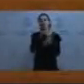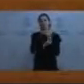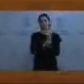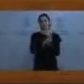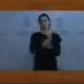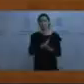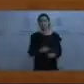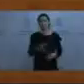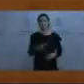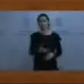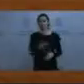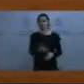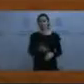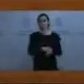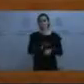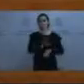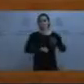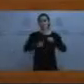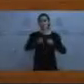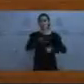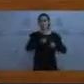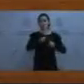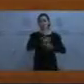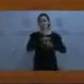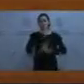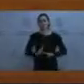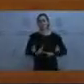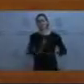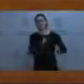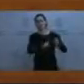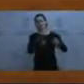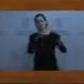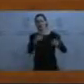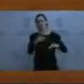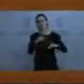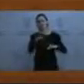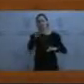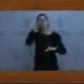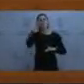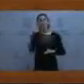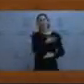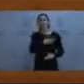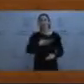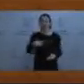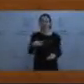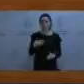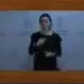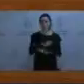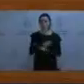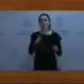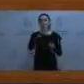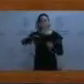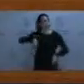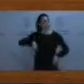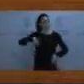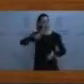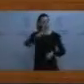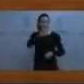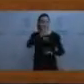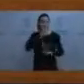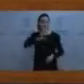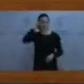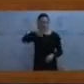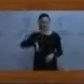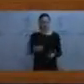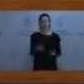inútiles para resolver los problemas que dicen que no existen, pero no dicen la verdad de las intenciones ni reconocen que además lo saben.